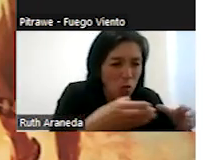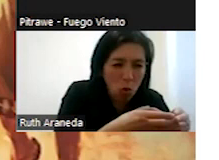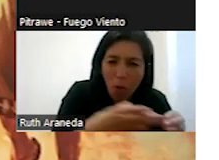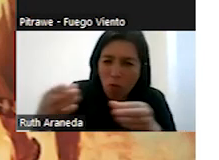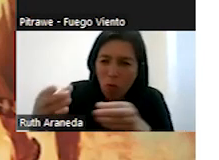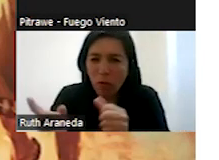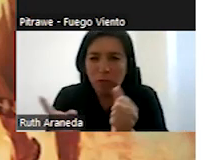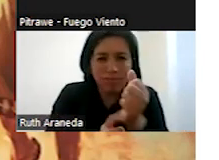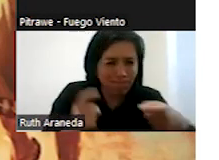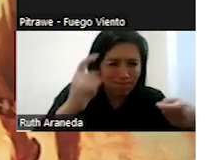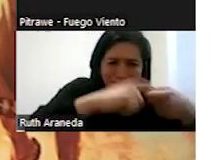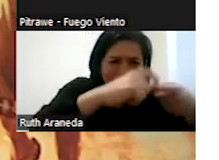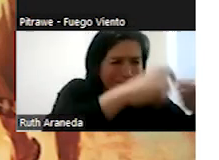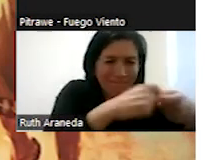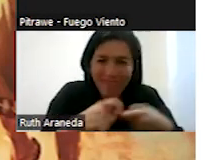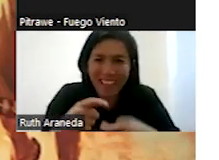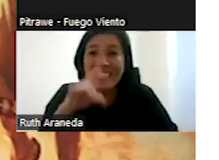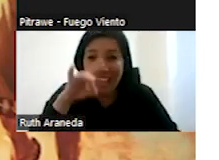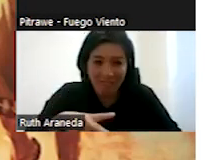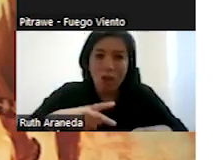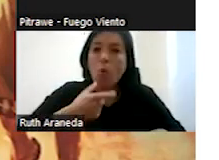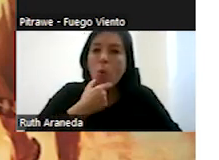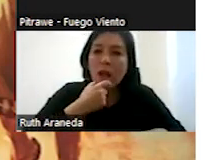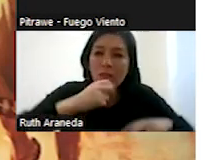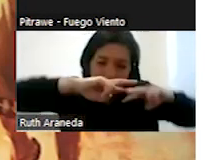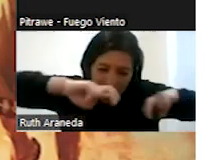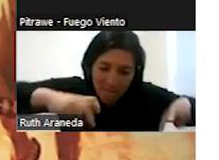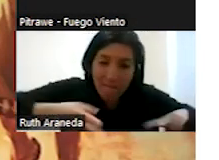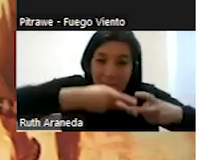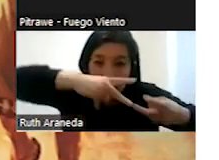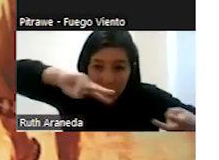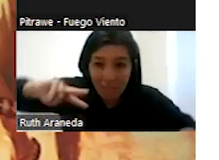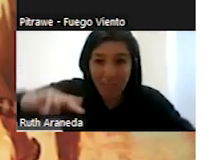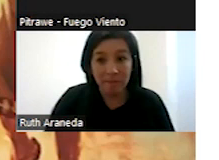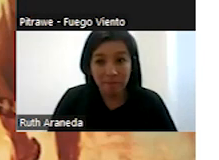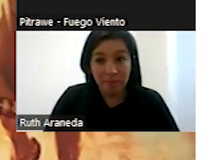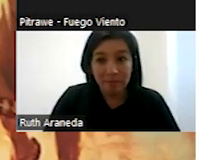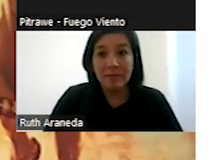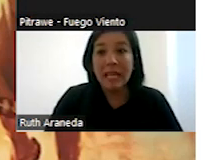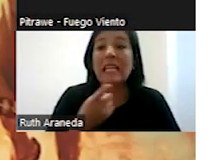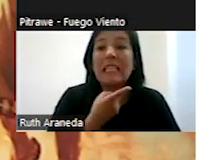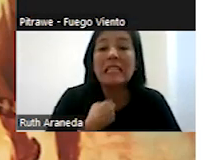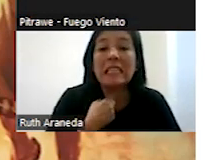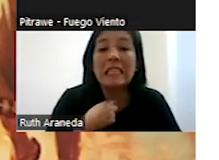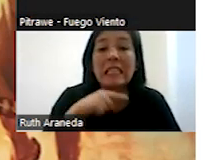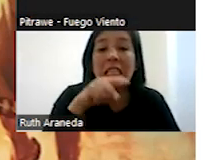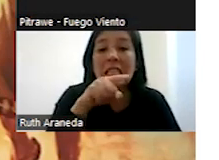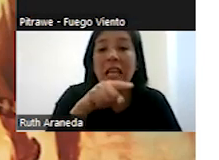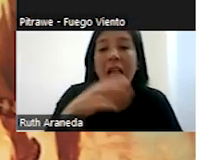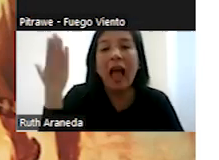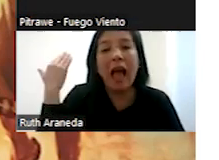Es interesante también cómo estas poblaciones sí